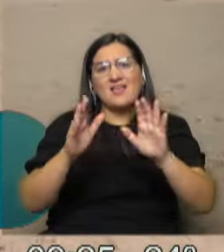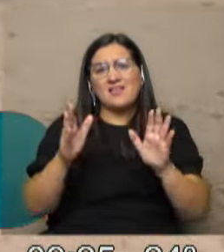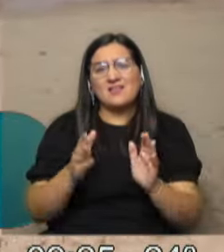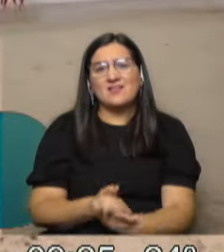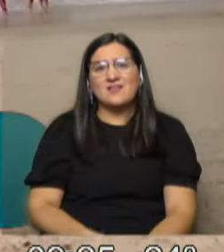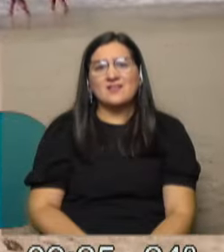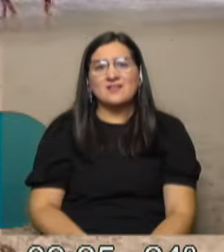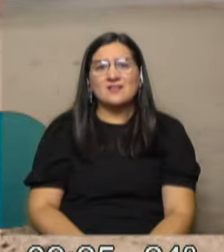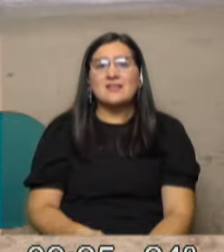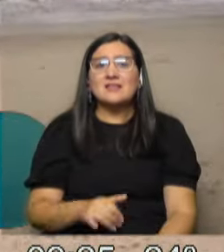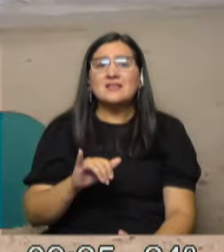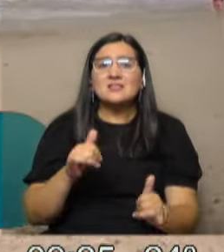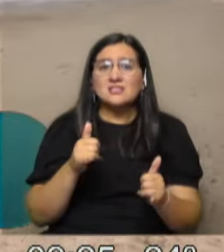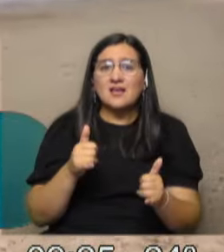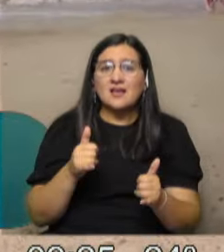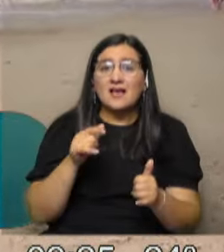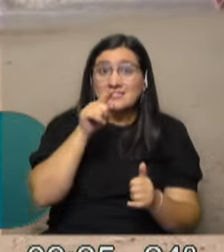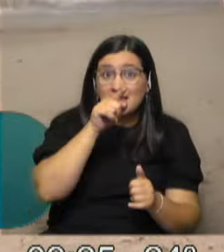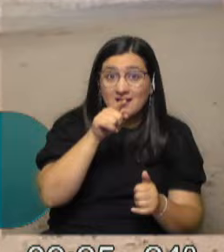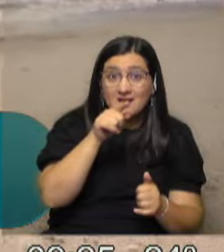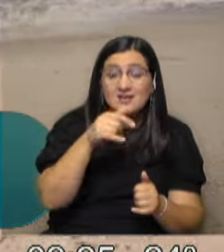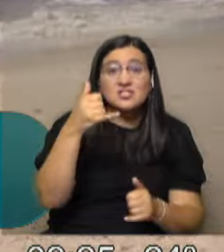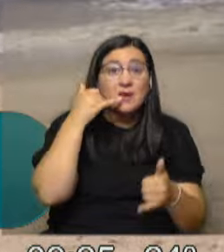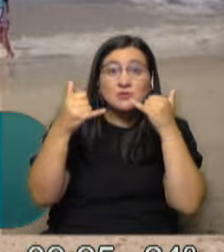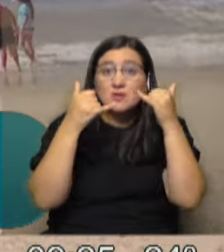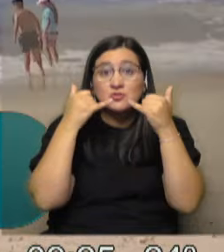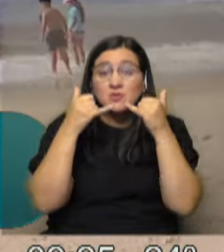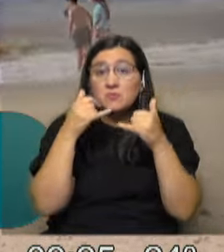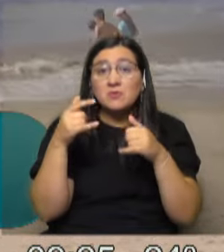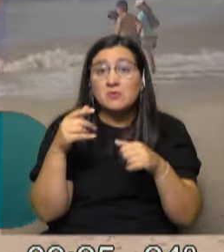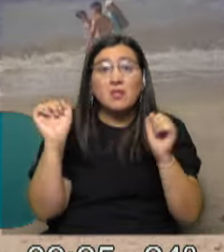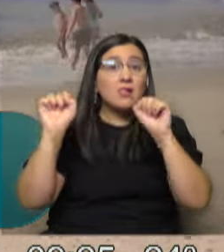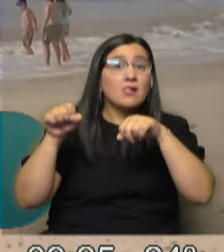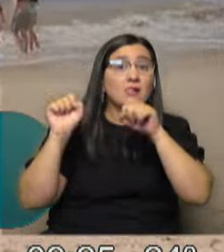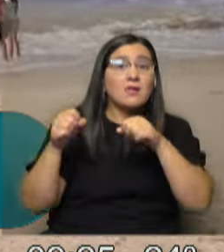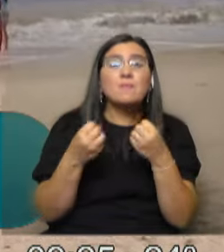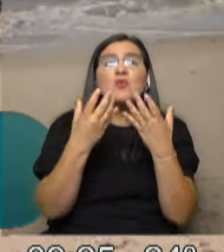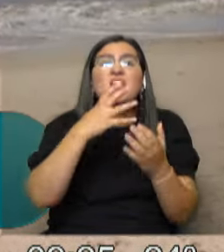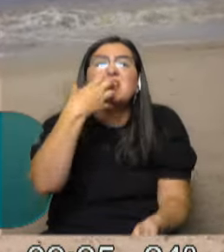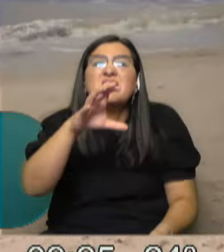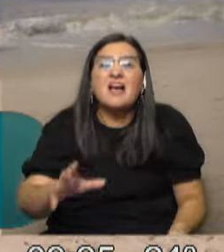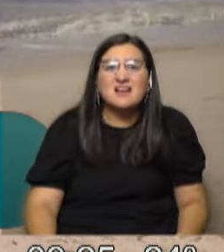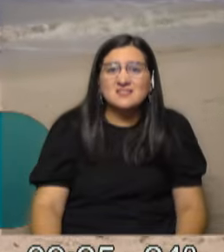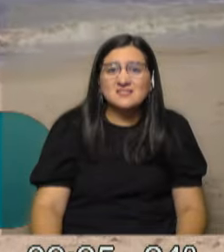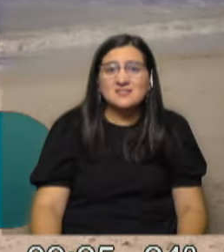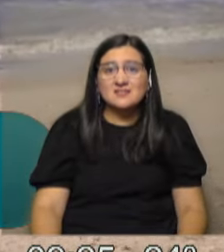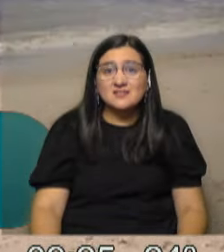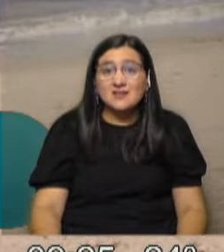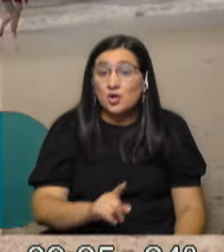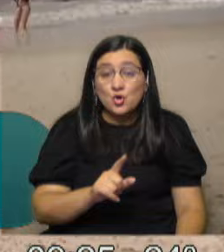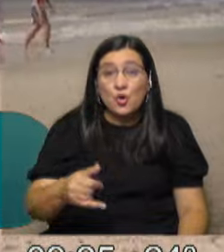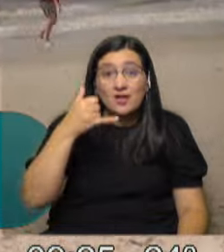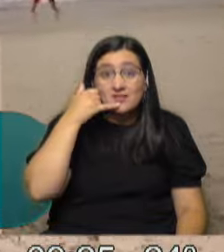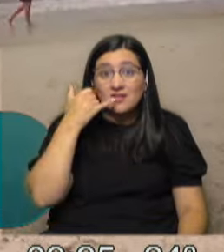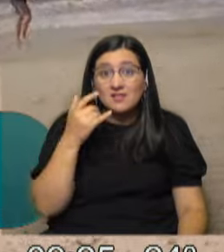lindo. Llamo a esa central, allá, y nadie me da pelota, no atiende. ¿Por qué grita? No lo atendemos en el canal, dice